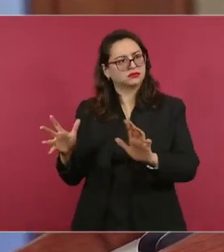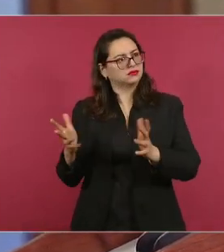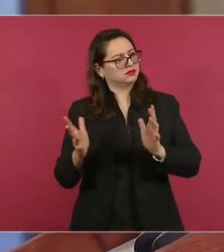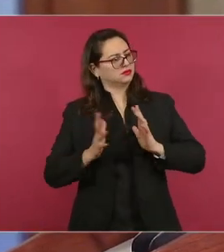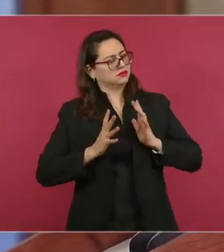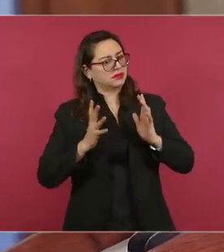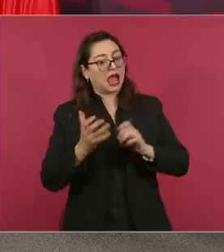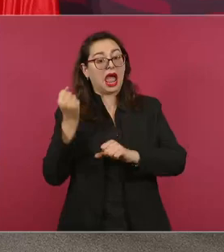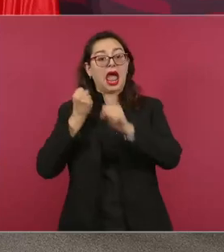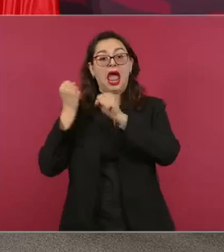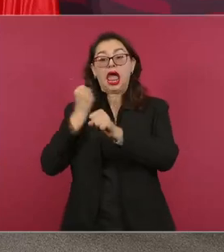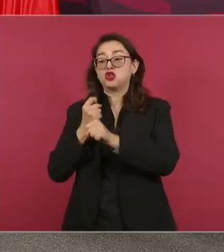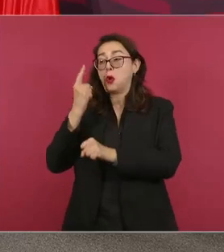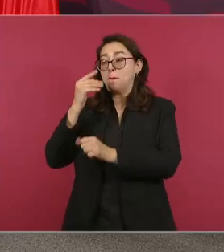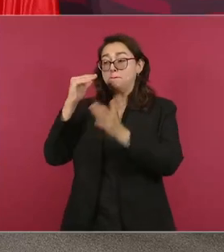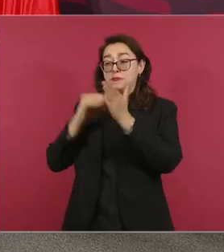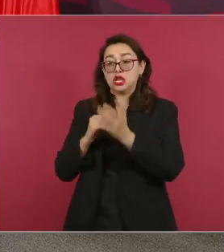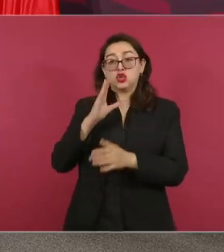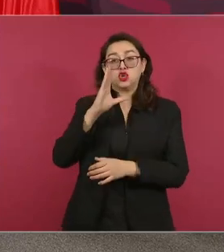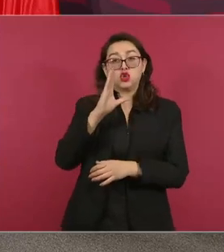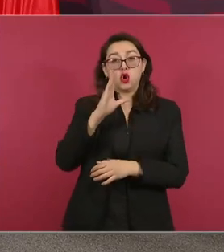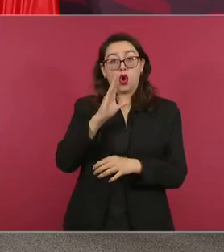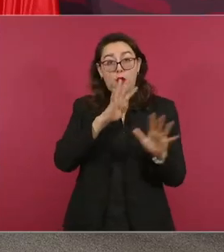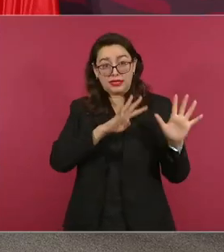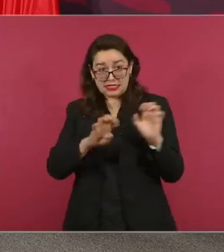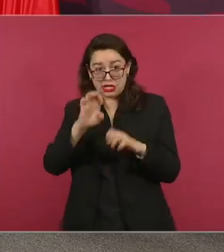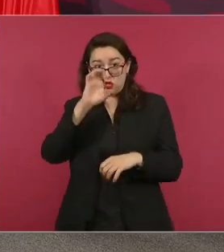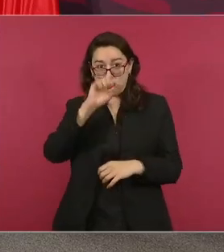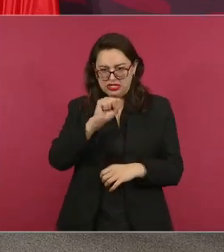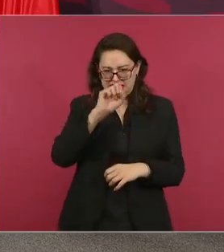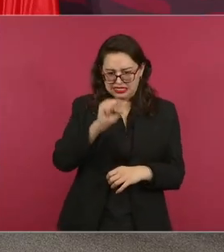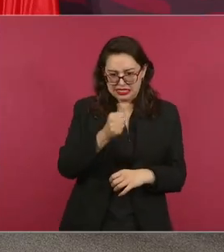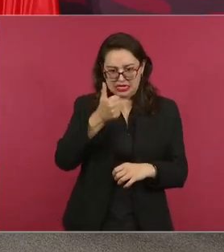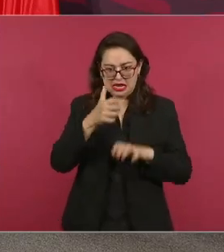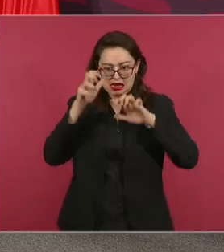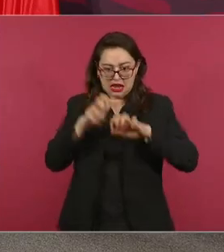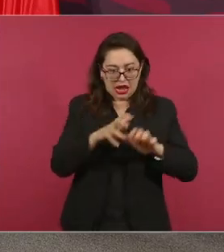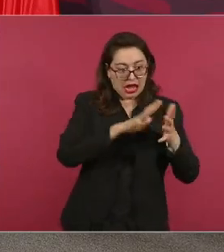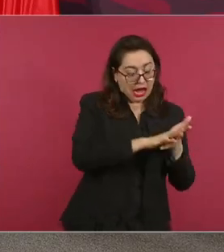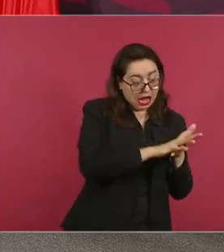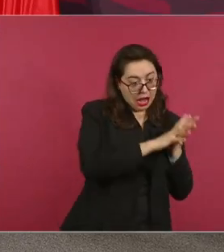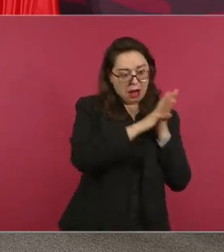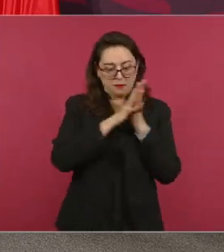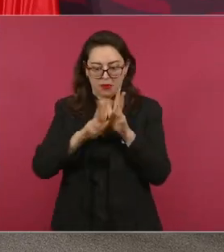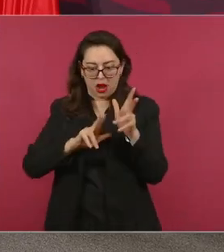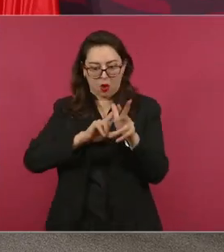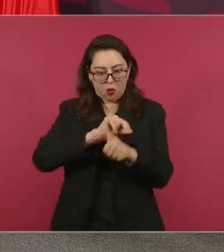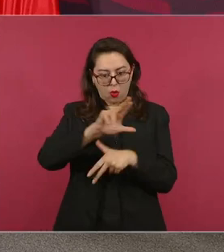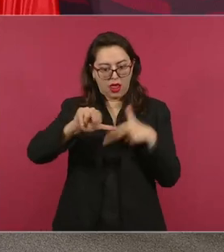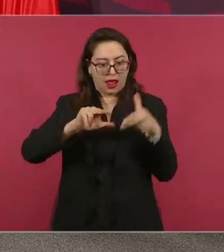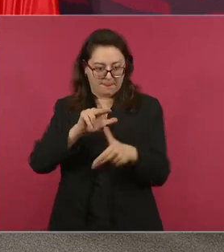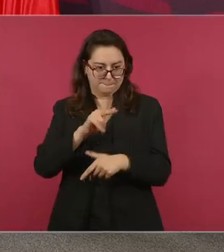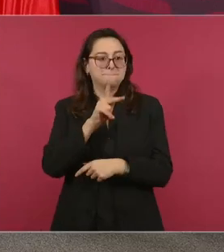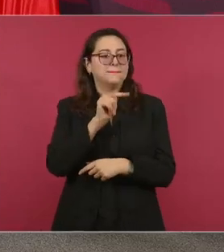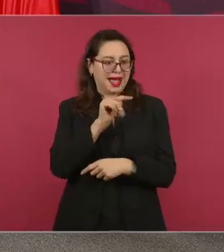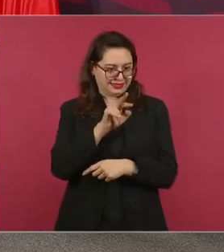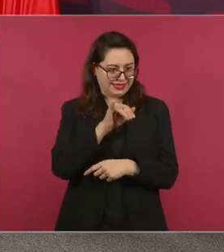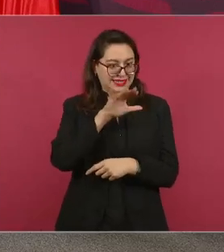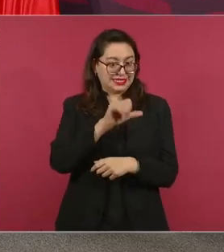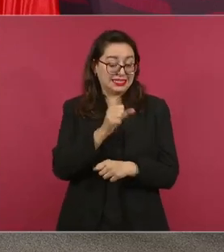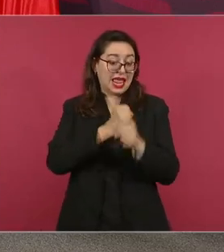de 1966 a la fecha han tenido una rápida intensificación. El primero de ellos fue Patricia en